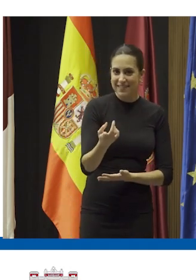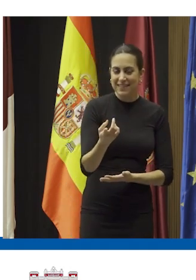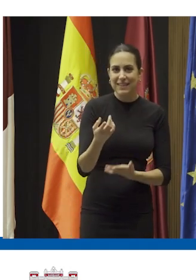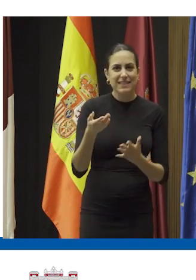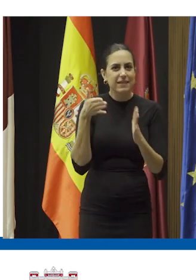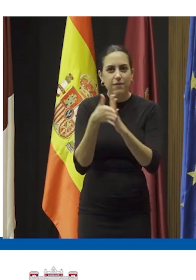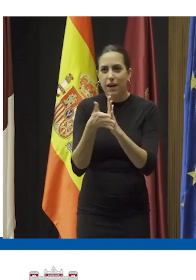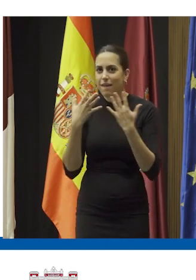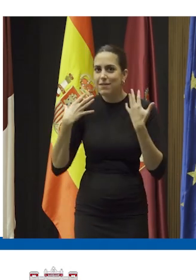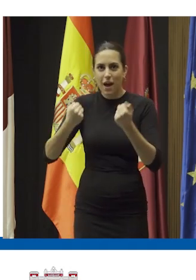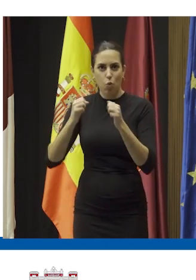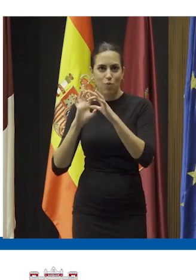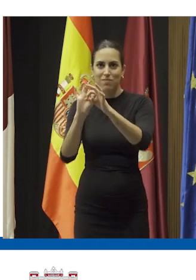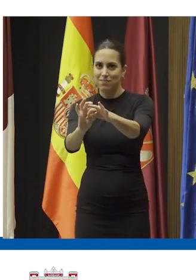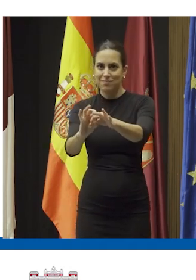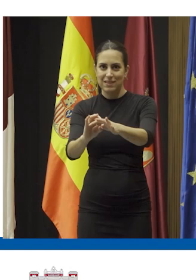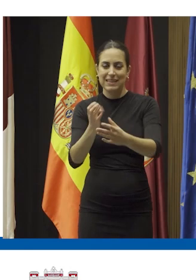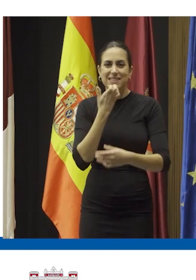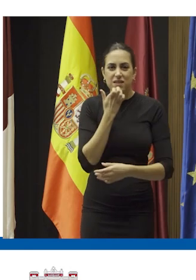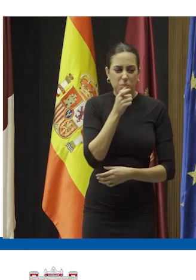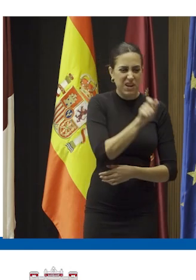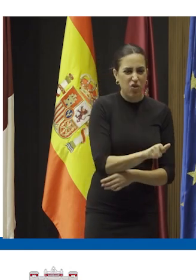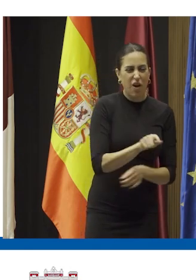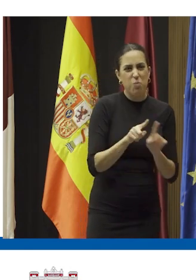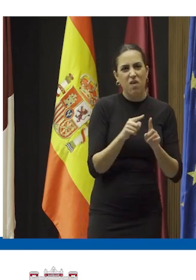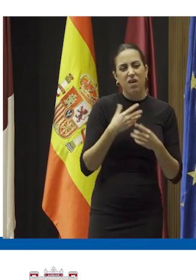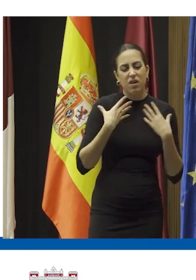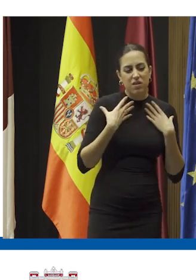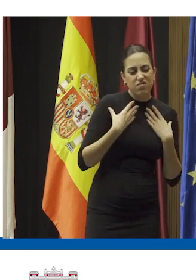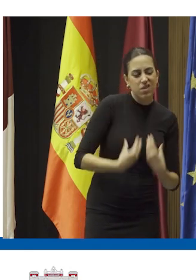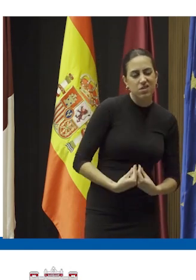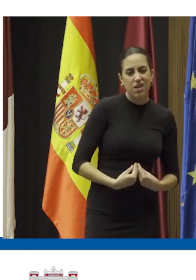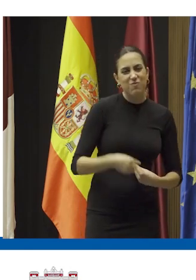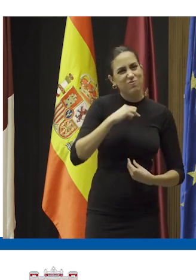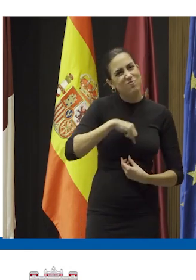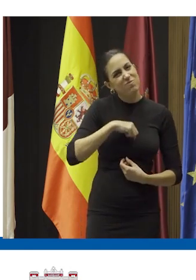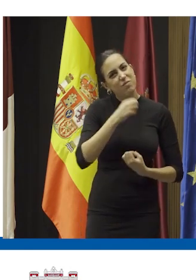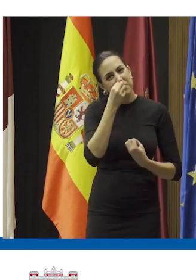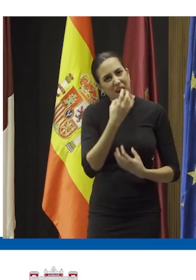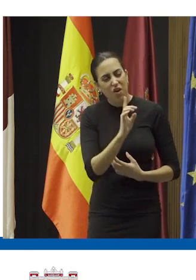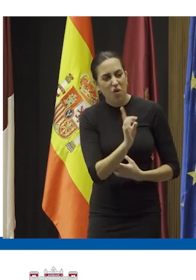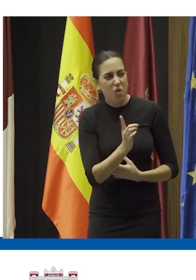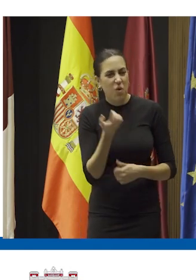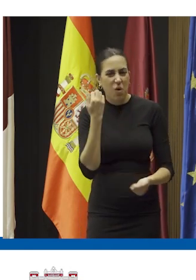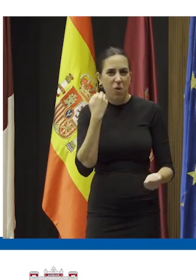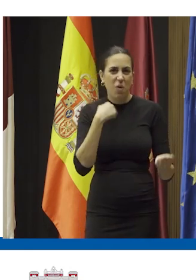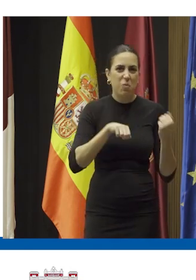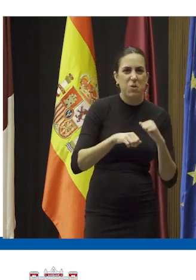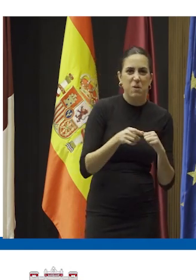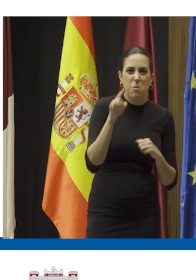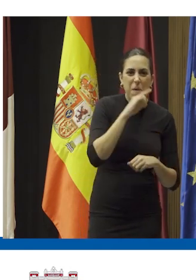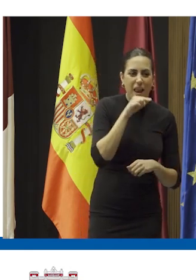salud. Y por el contrario, el desánimo, el malestar, las malas condiciones, de ahí surge la